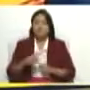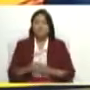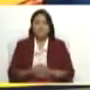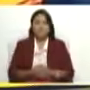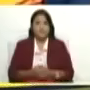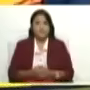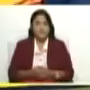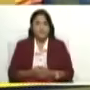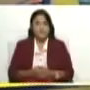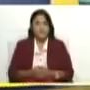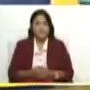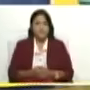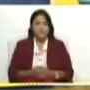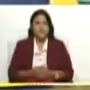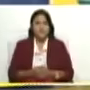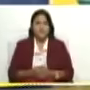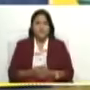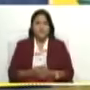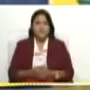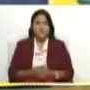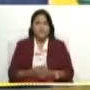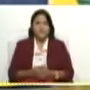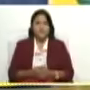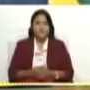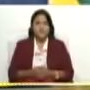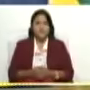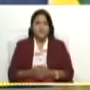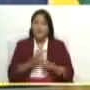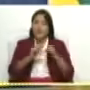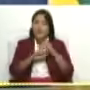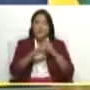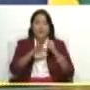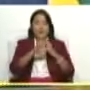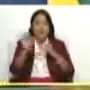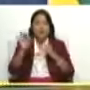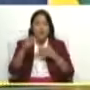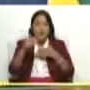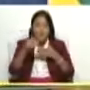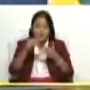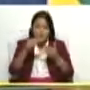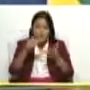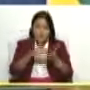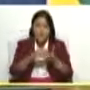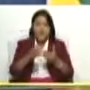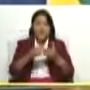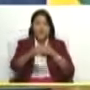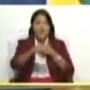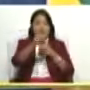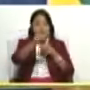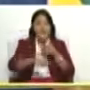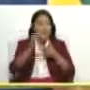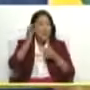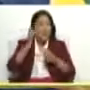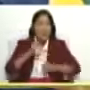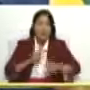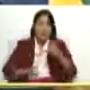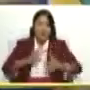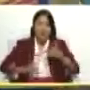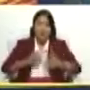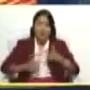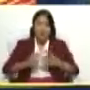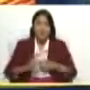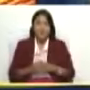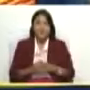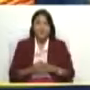Igualmente la técnica aplicada en 5000 Met para galopar la carrera de Joseline y luego